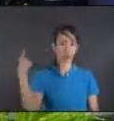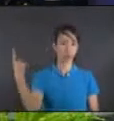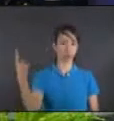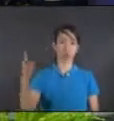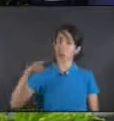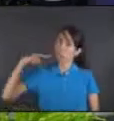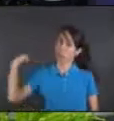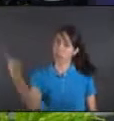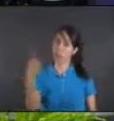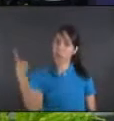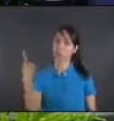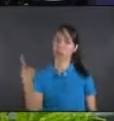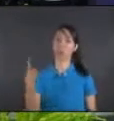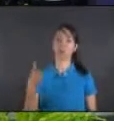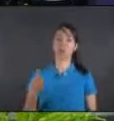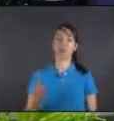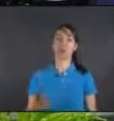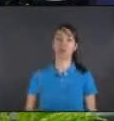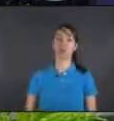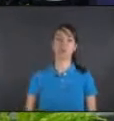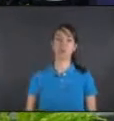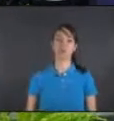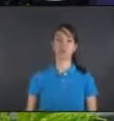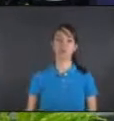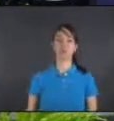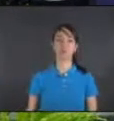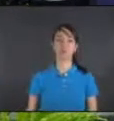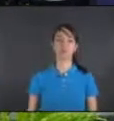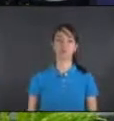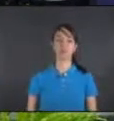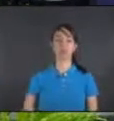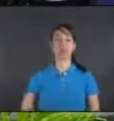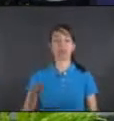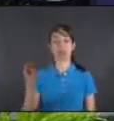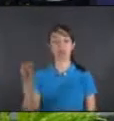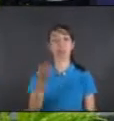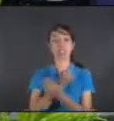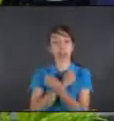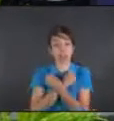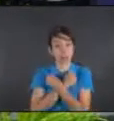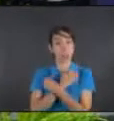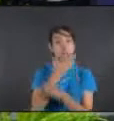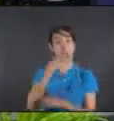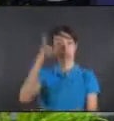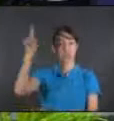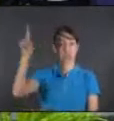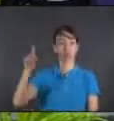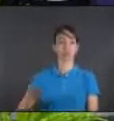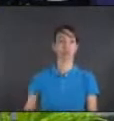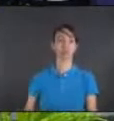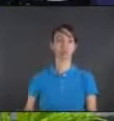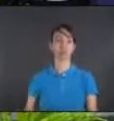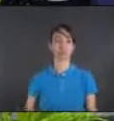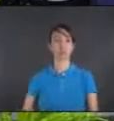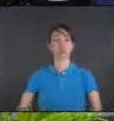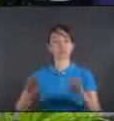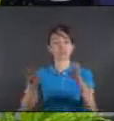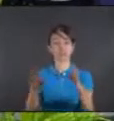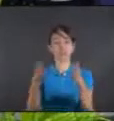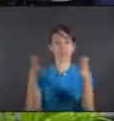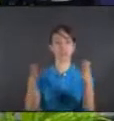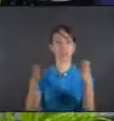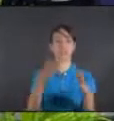Es decir, no se lo estoy diciendo, estoy aquí, no. Estoy diciendo, yo creo que todas las